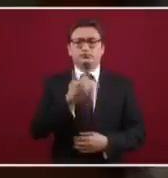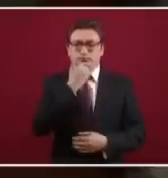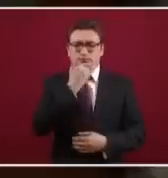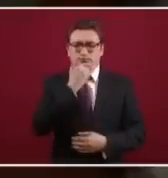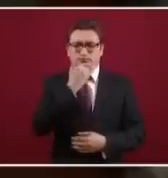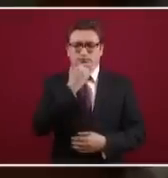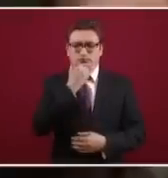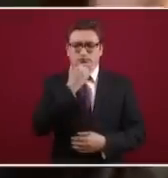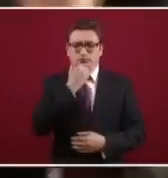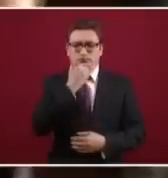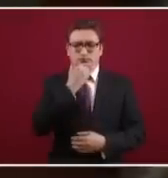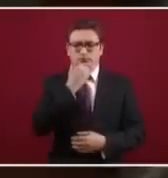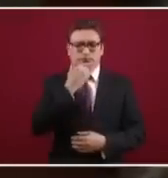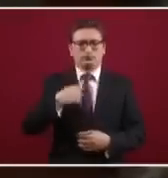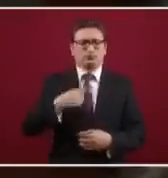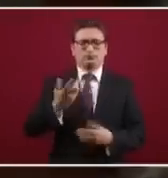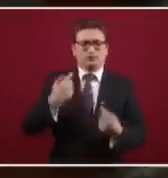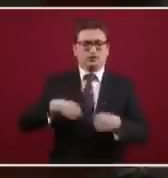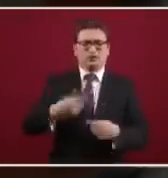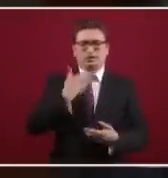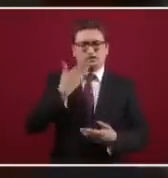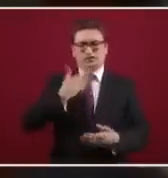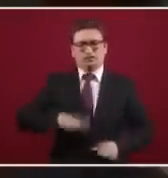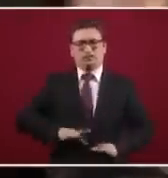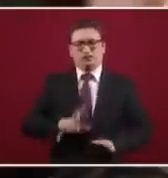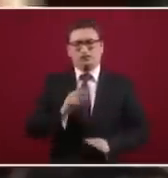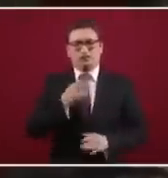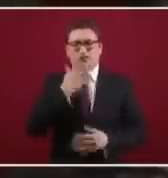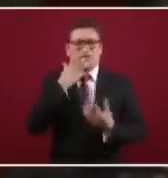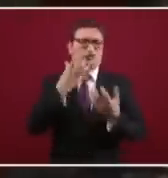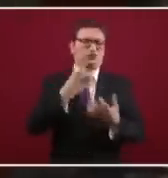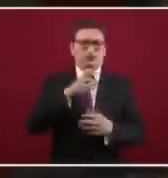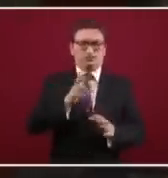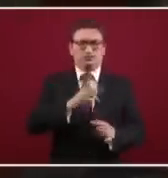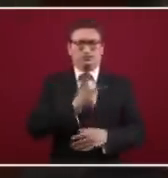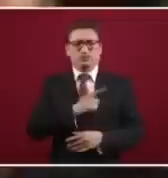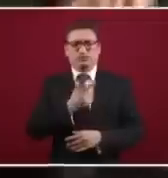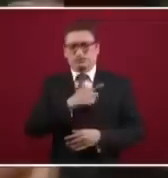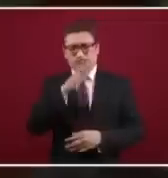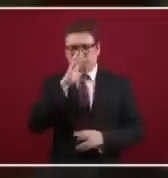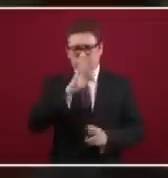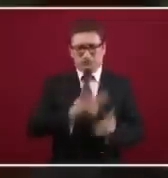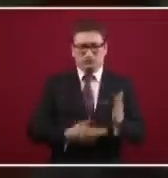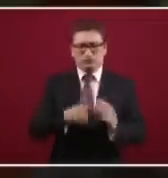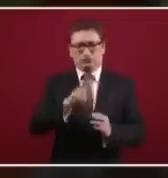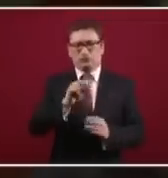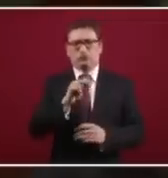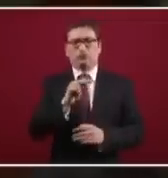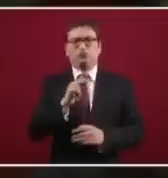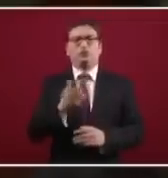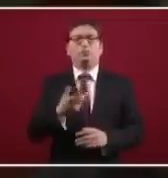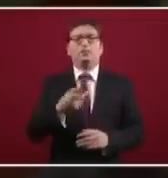discúlpeme, no soy así, no me gusta gritar, ni mucho menos faltarle respeto,